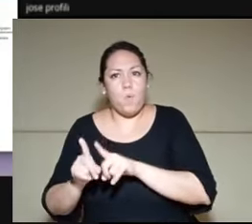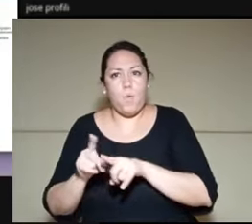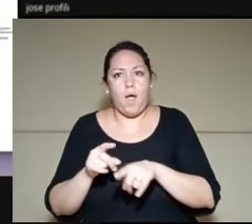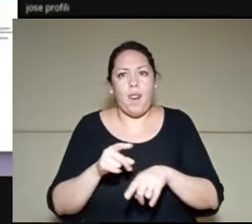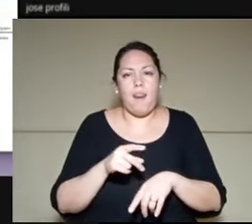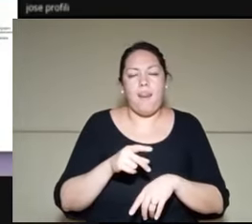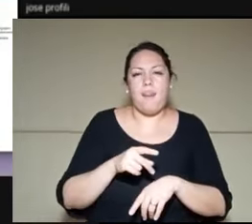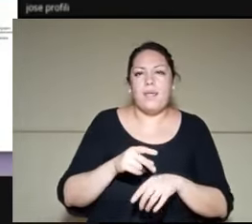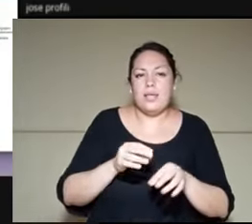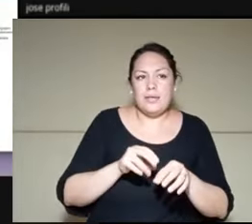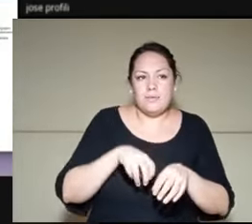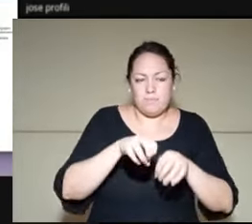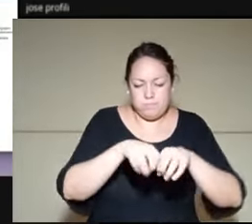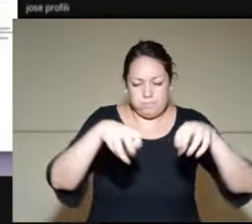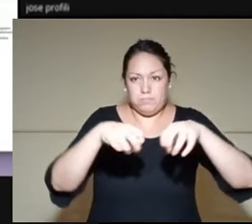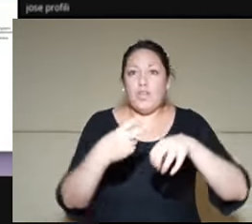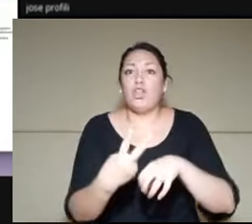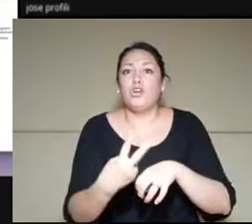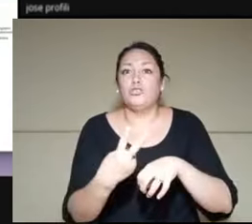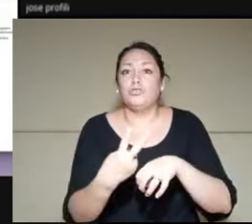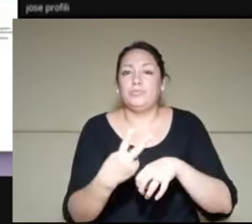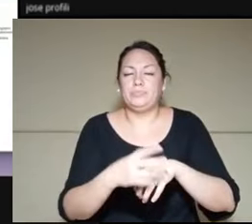se va a dilatar y va a generar 2 vesículas,